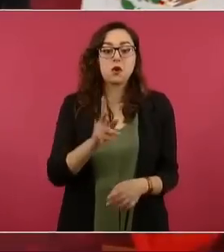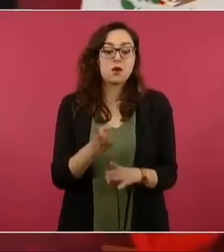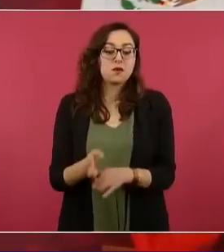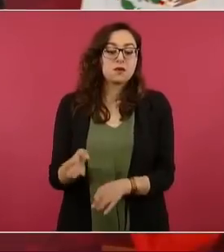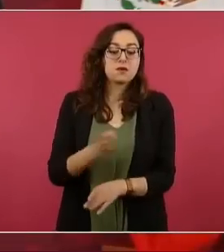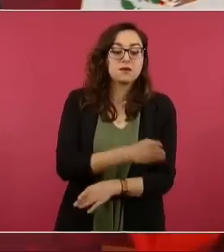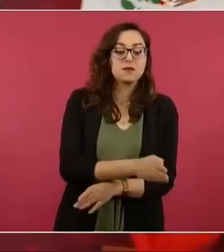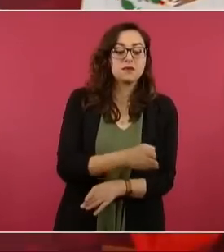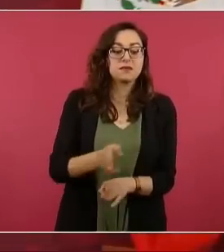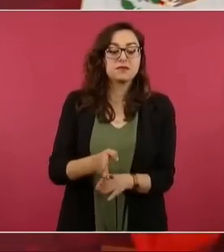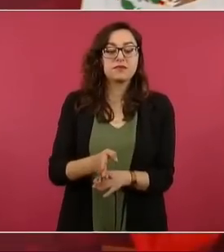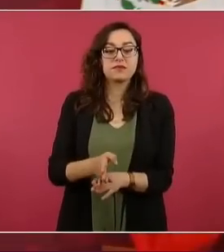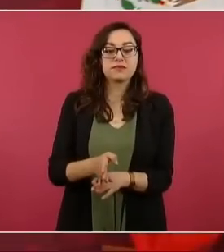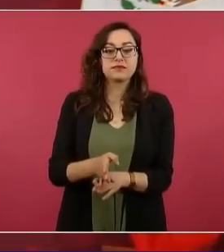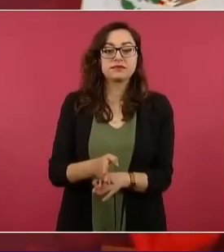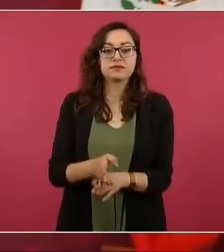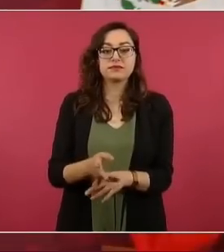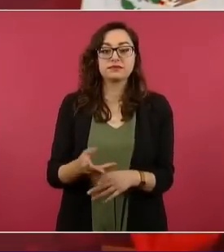a